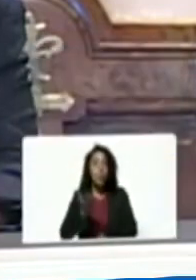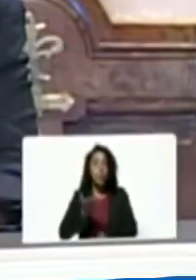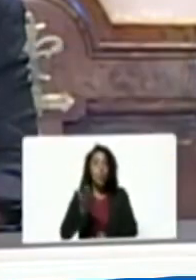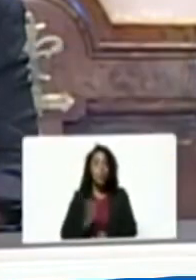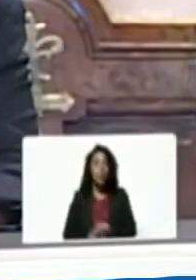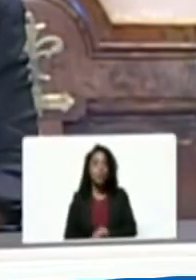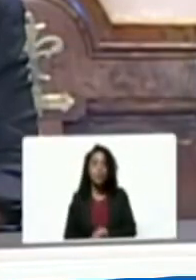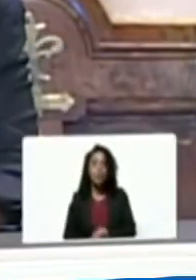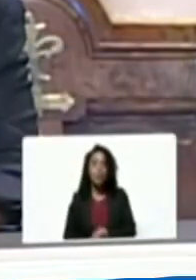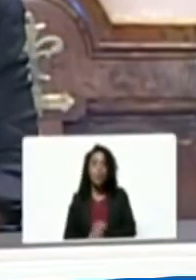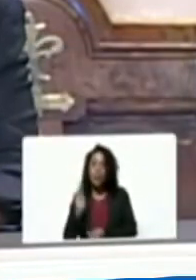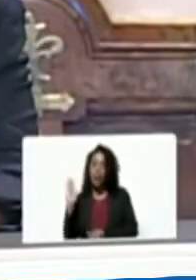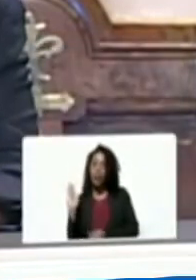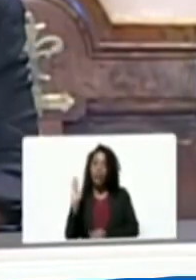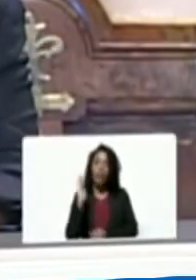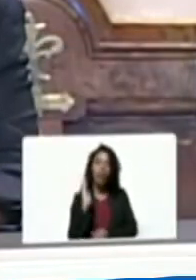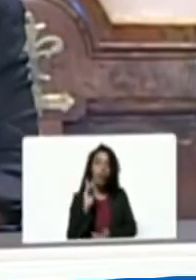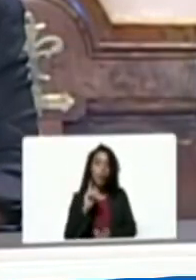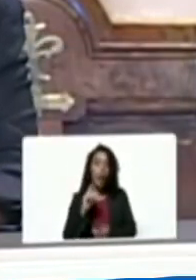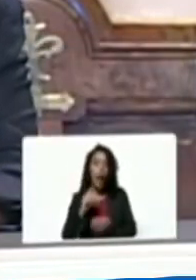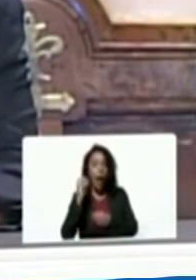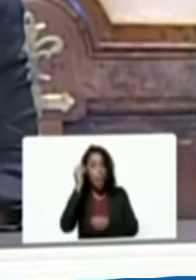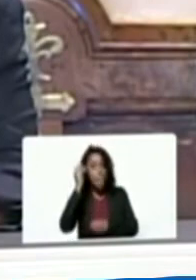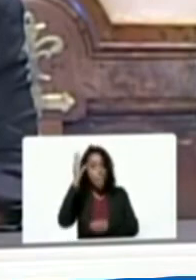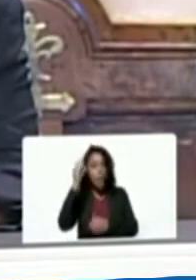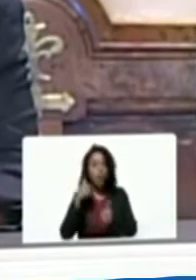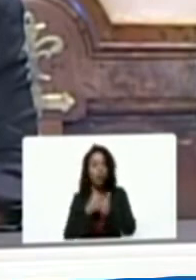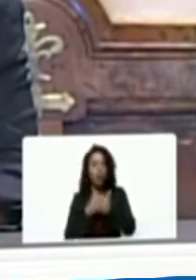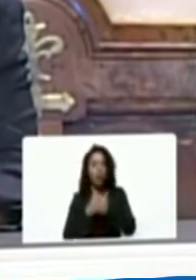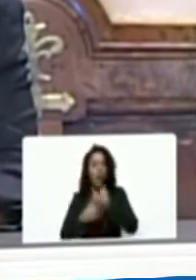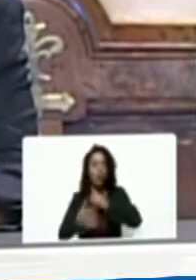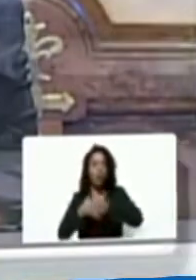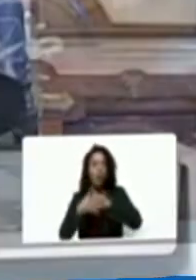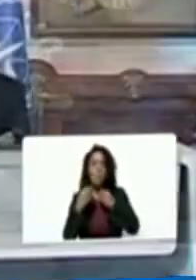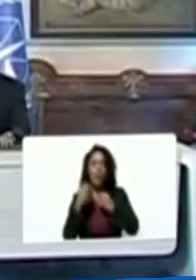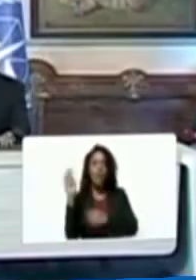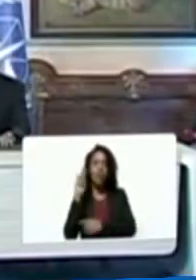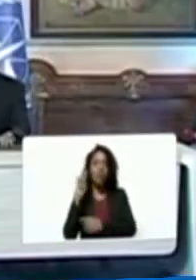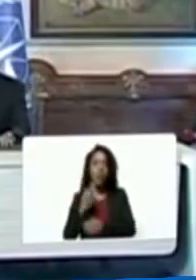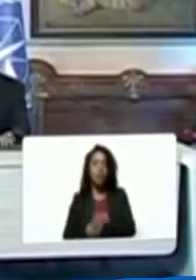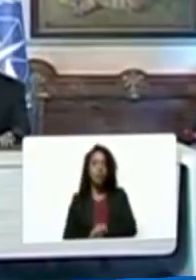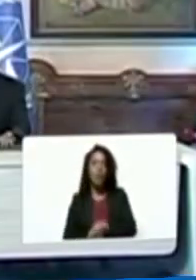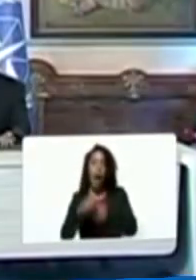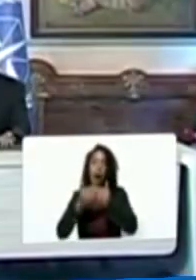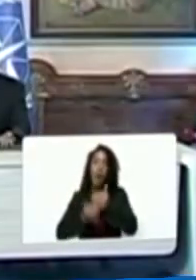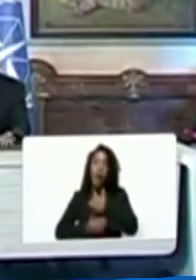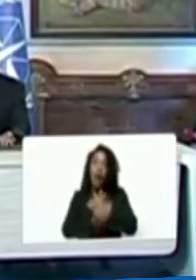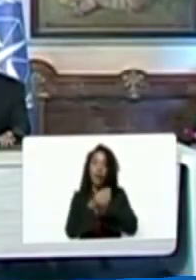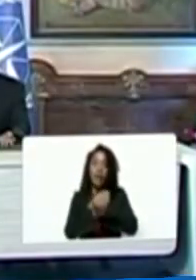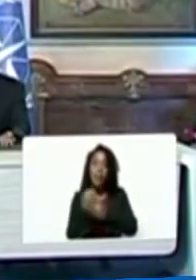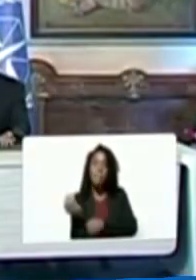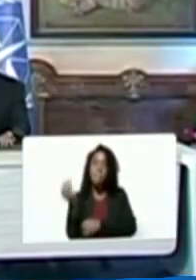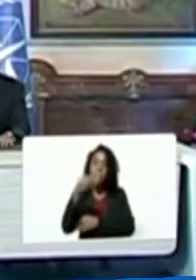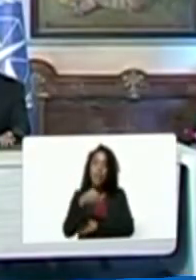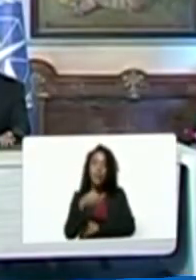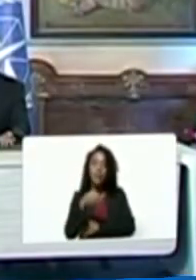cuestiones preliminares de la Corte Penal Internacional. Estas cosas las vamos a resolver siempre y cuando